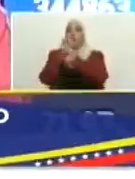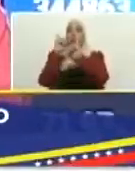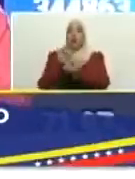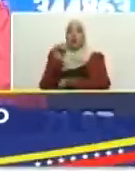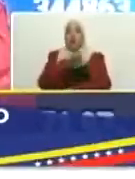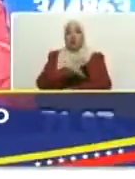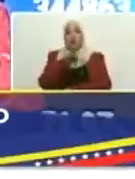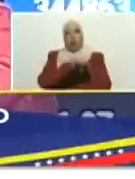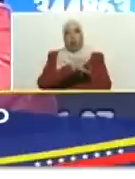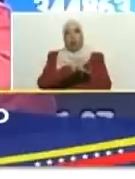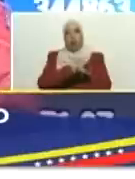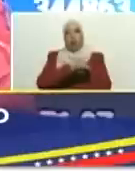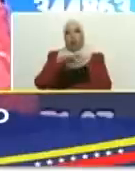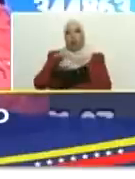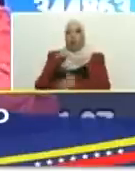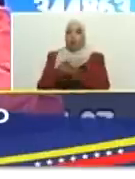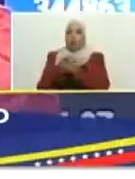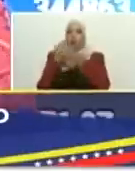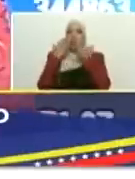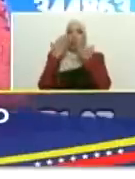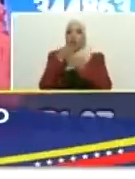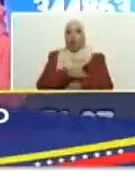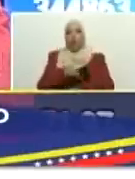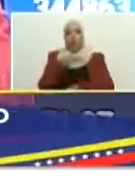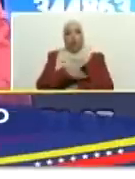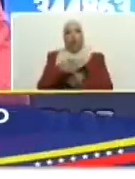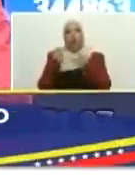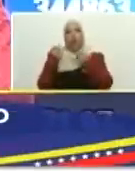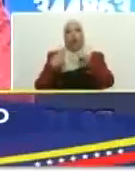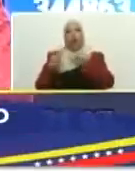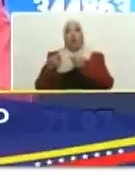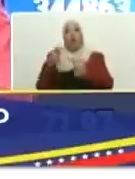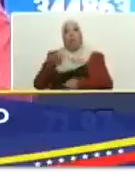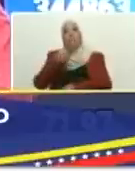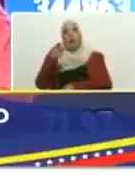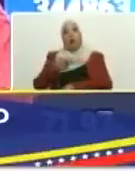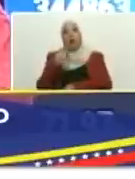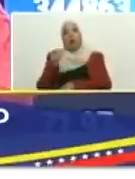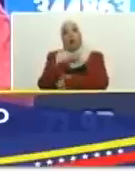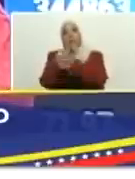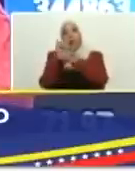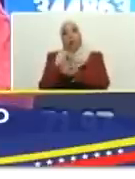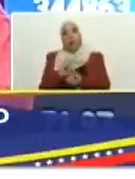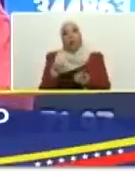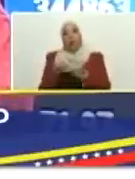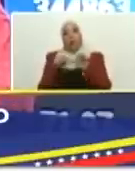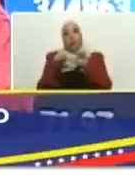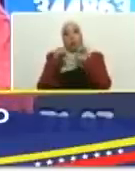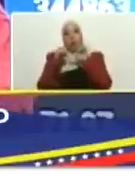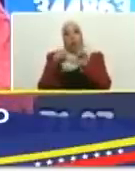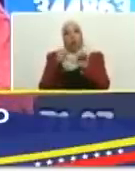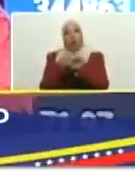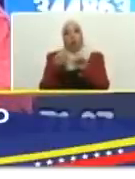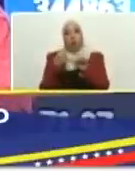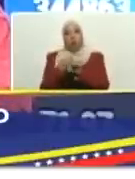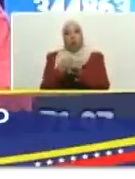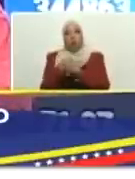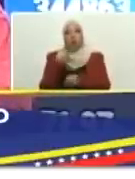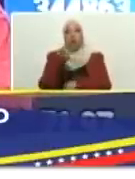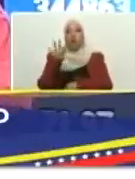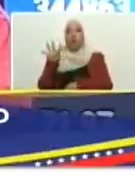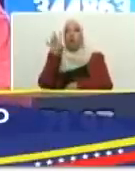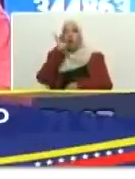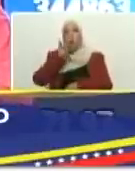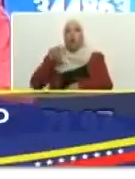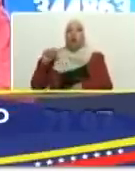social, en lo económico, en lo social, en lo político, seguir la marcha. Bueno, 24